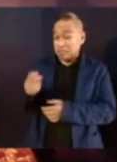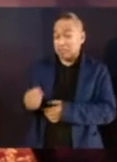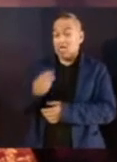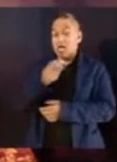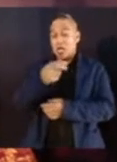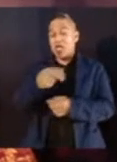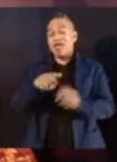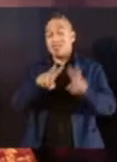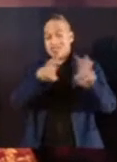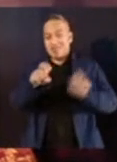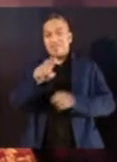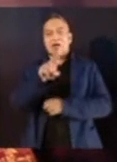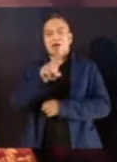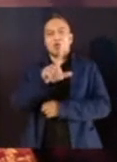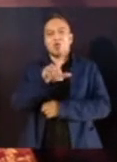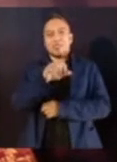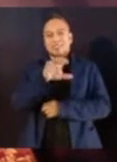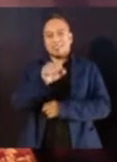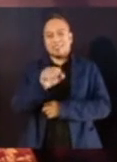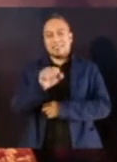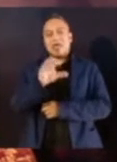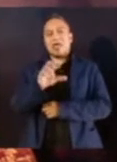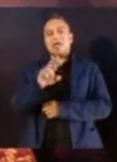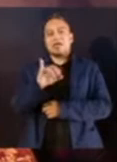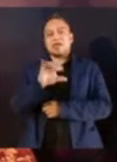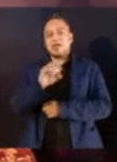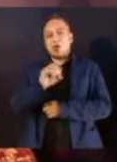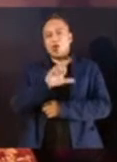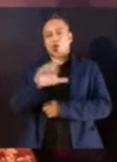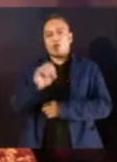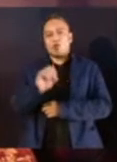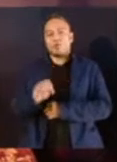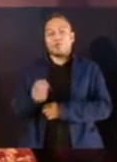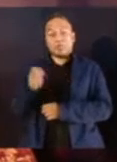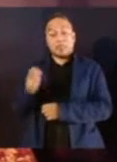posición como intelectual de vanguardia